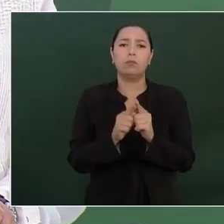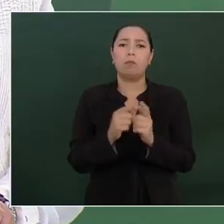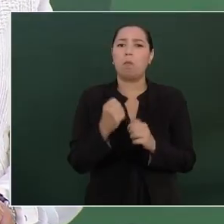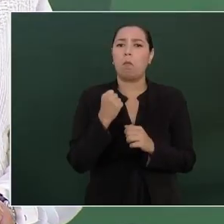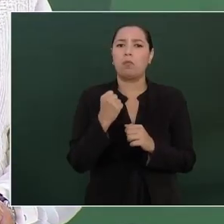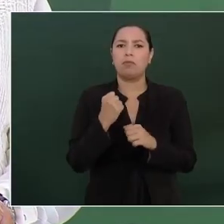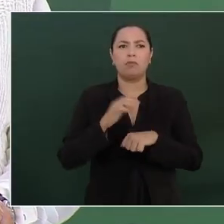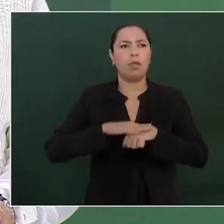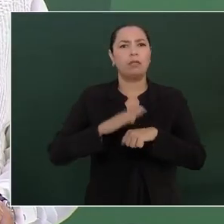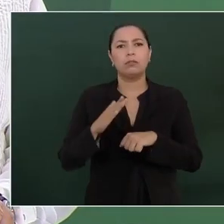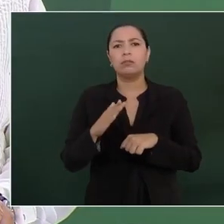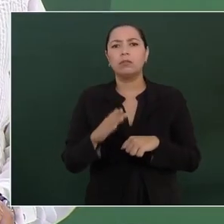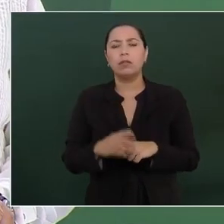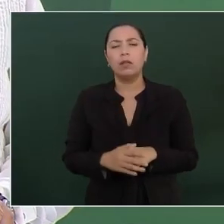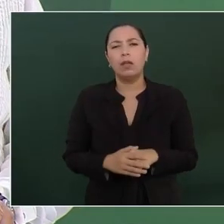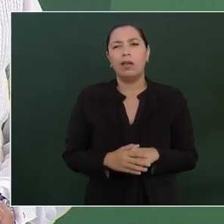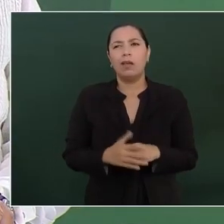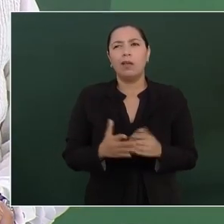más